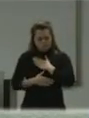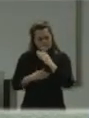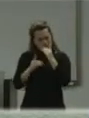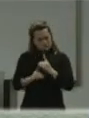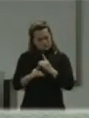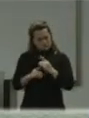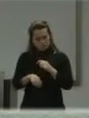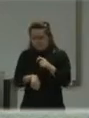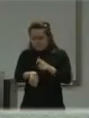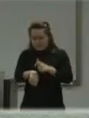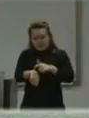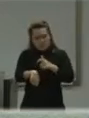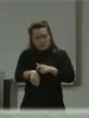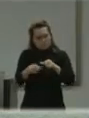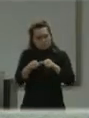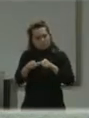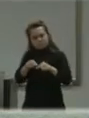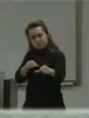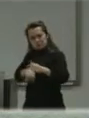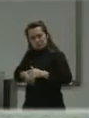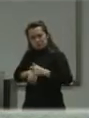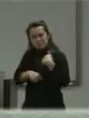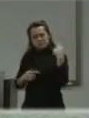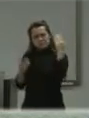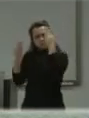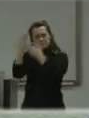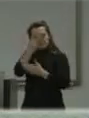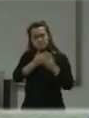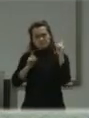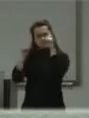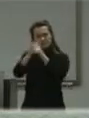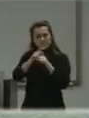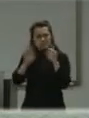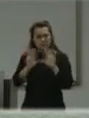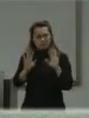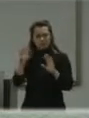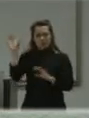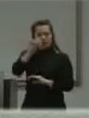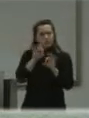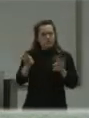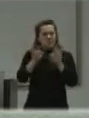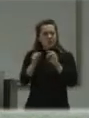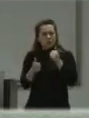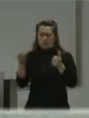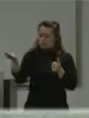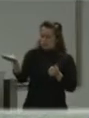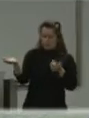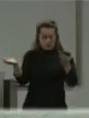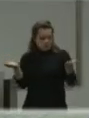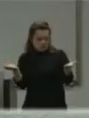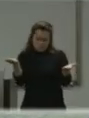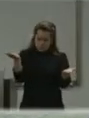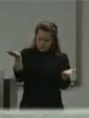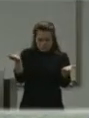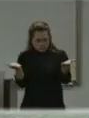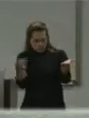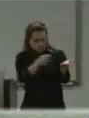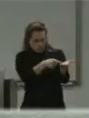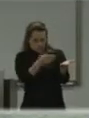toda su Debido tiempo y muy importante colocando en una balanza las posibilidades